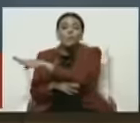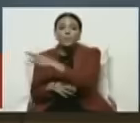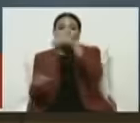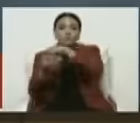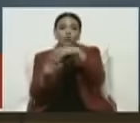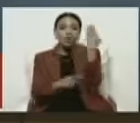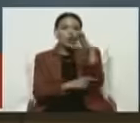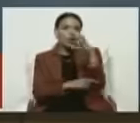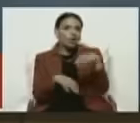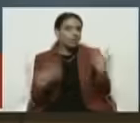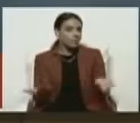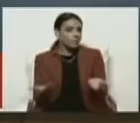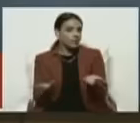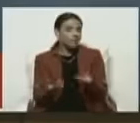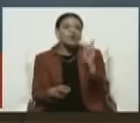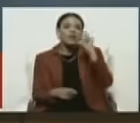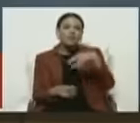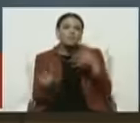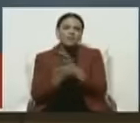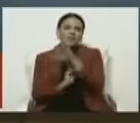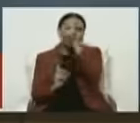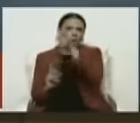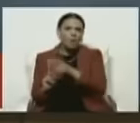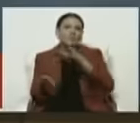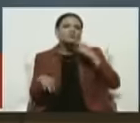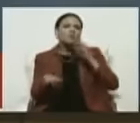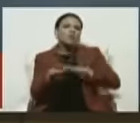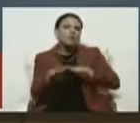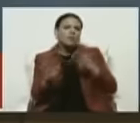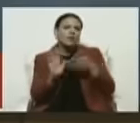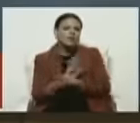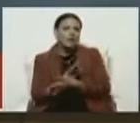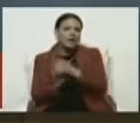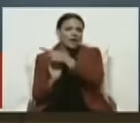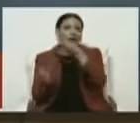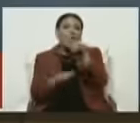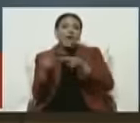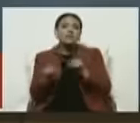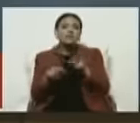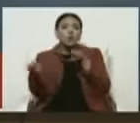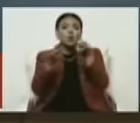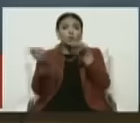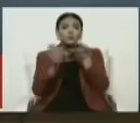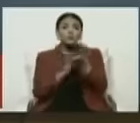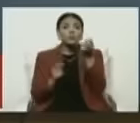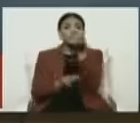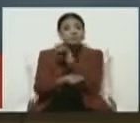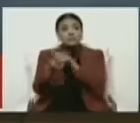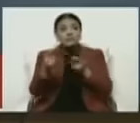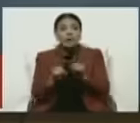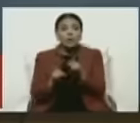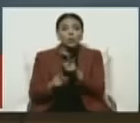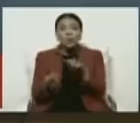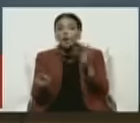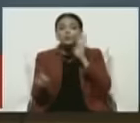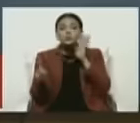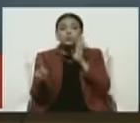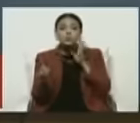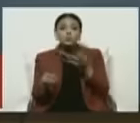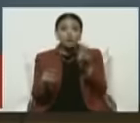También se le acusa de ser testaferro público y notorio de un empresario